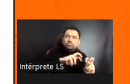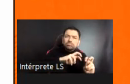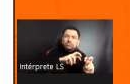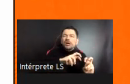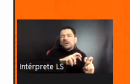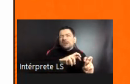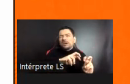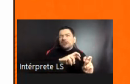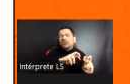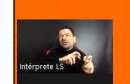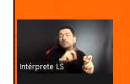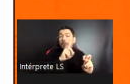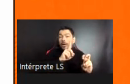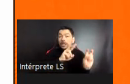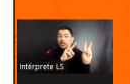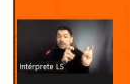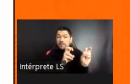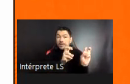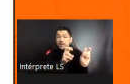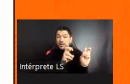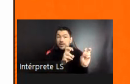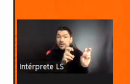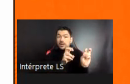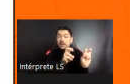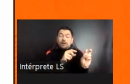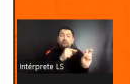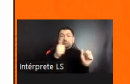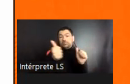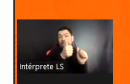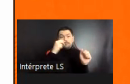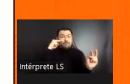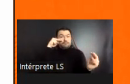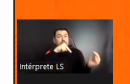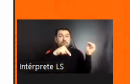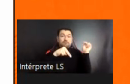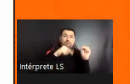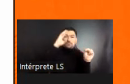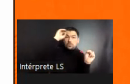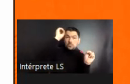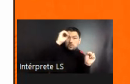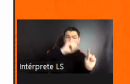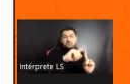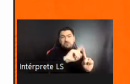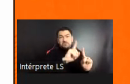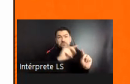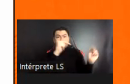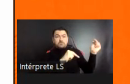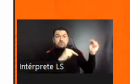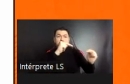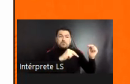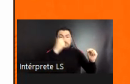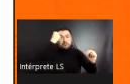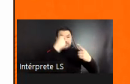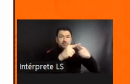interpretaciones en sus propias palabras. Podemos tener puntos de vista en cómo los participantes piensan o se comportan de esta o